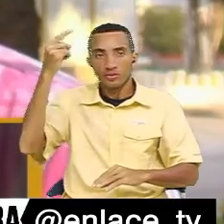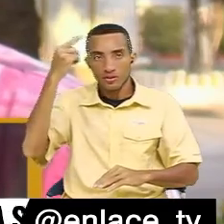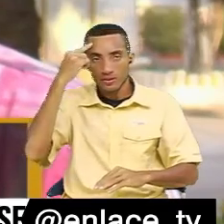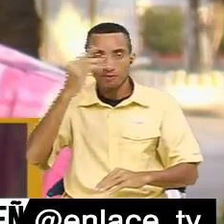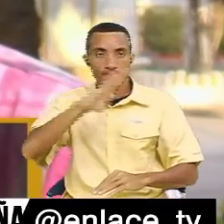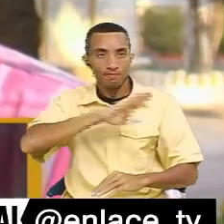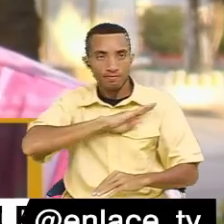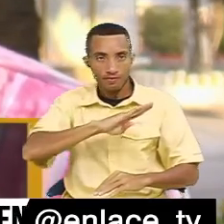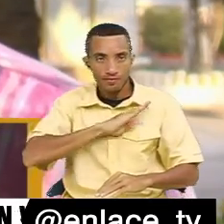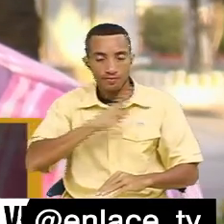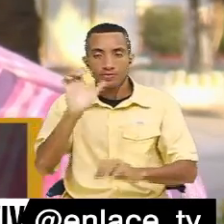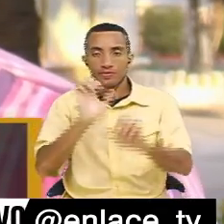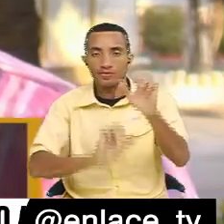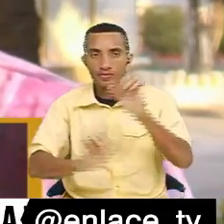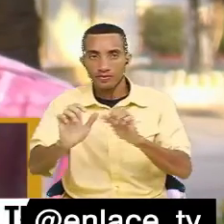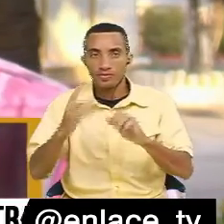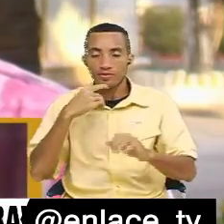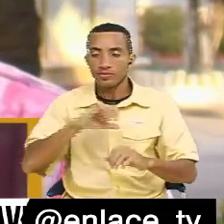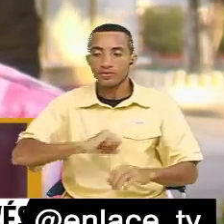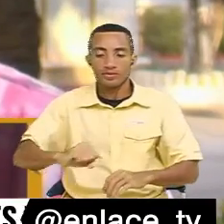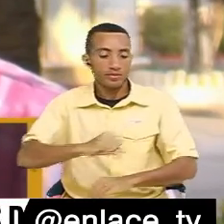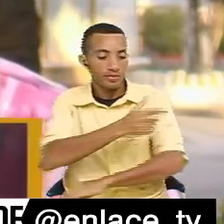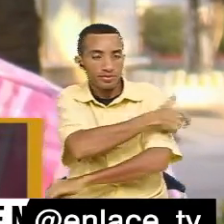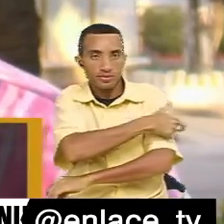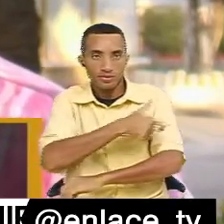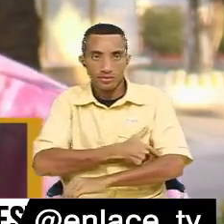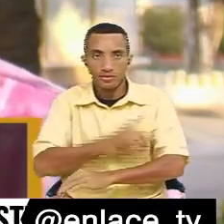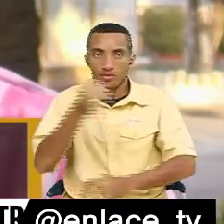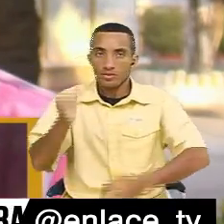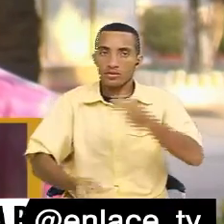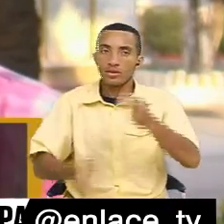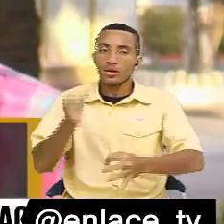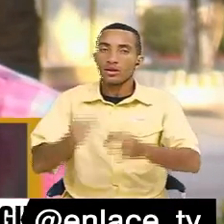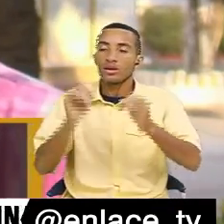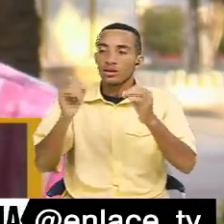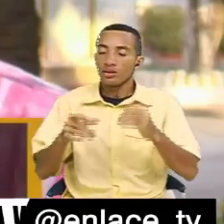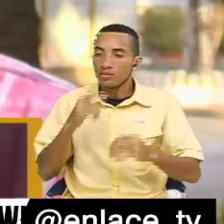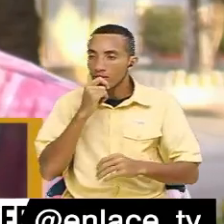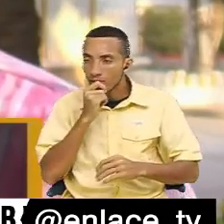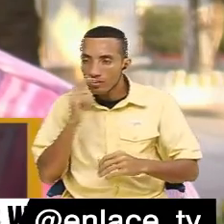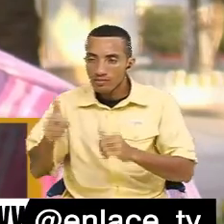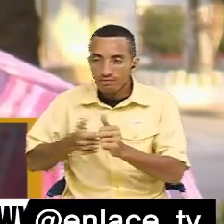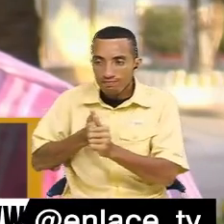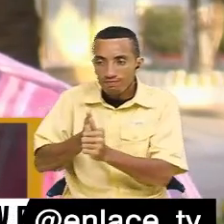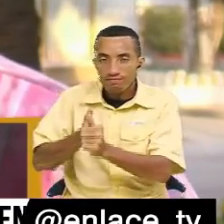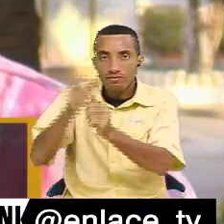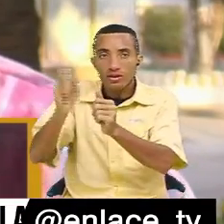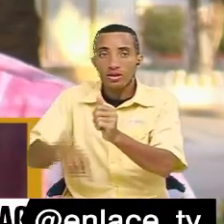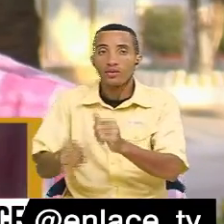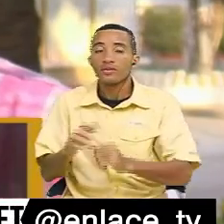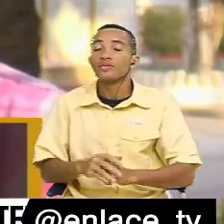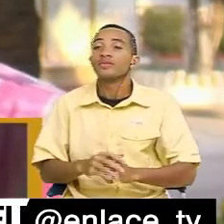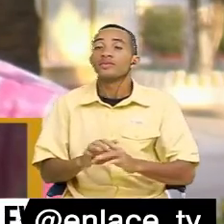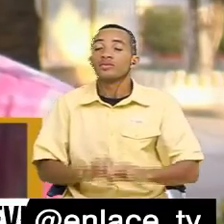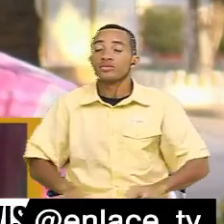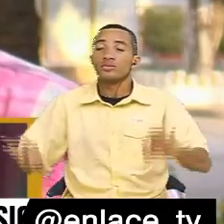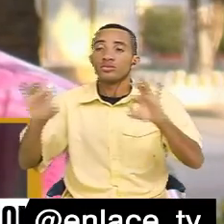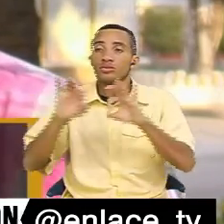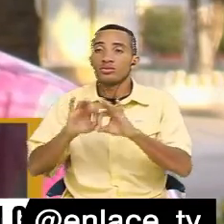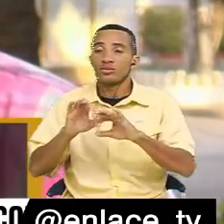municipales, Defensoría del Pueblo y Comités de Justicia Transicional, porque son los que tienen que monitorear y hacer seguimiento al caso. Es por ello que lo que hacemos es un análisis